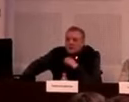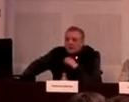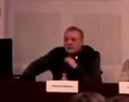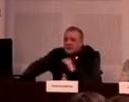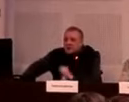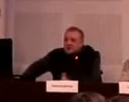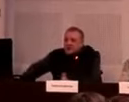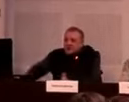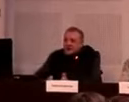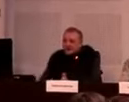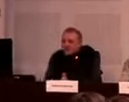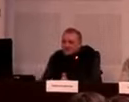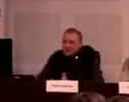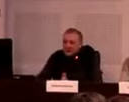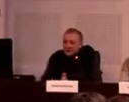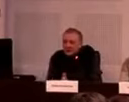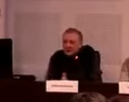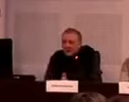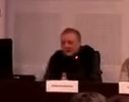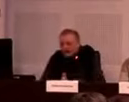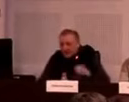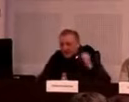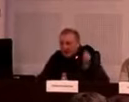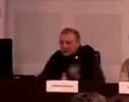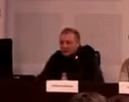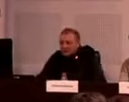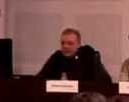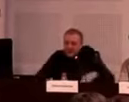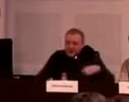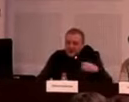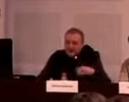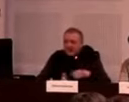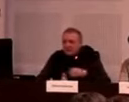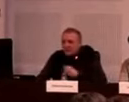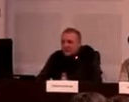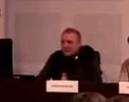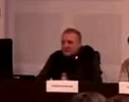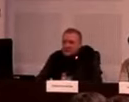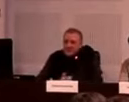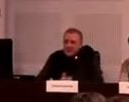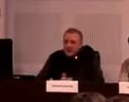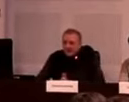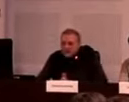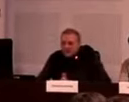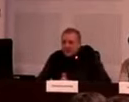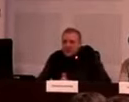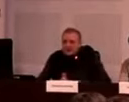secundarios, terciarios, cuaternarios que puedan tener. Me dan dolores de cabeza, problemas